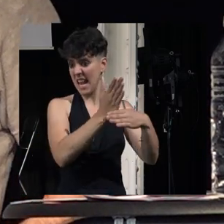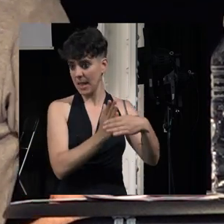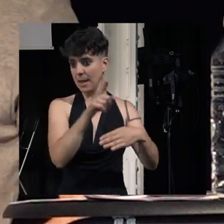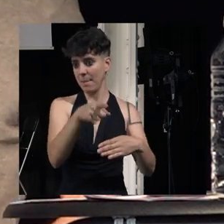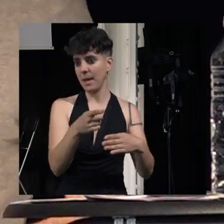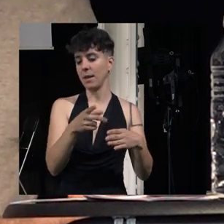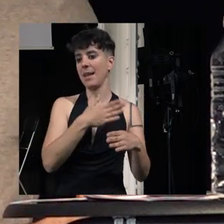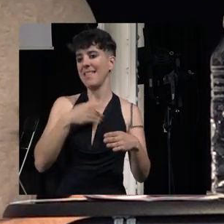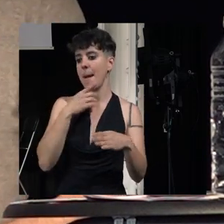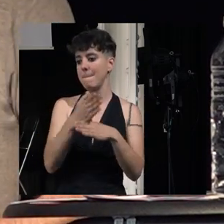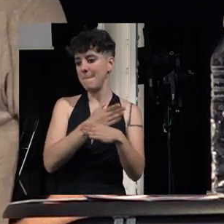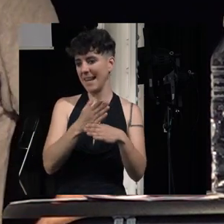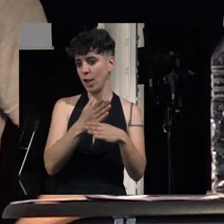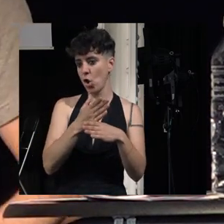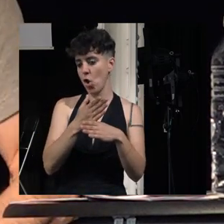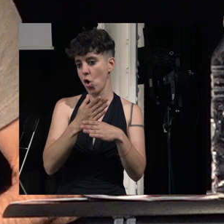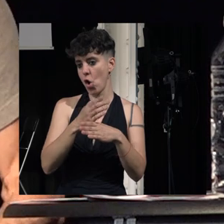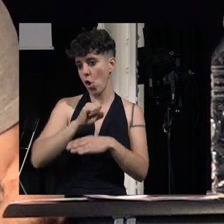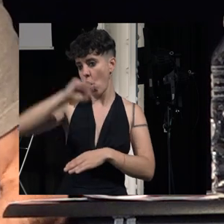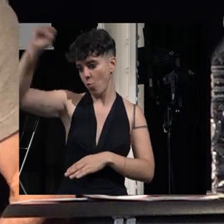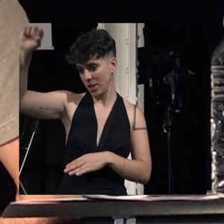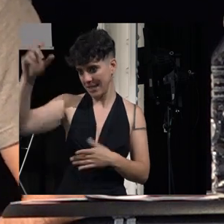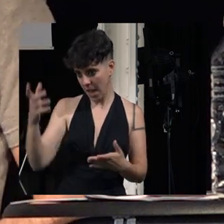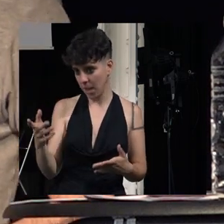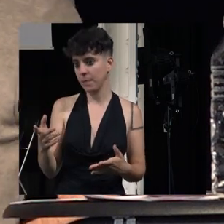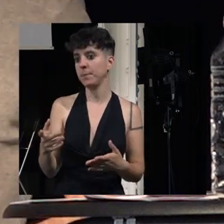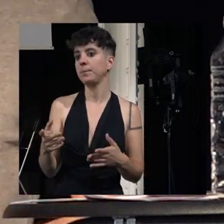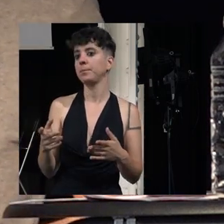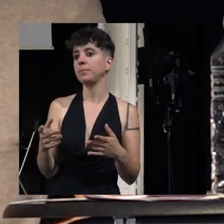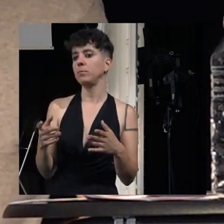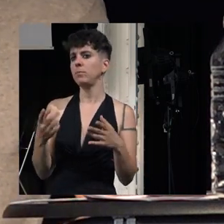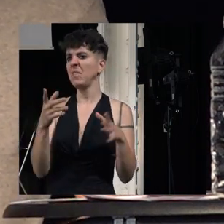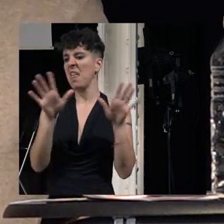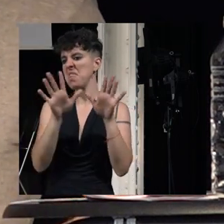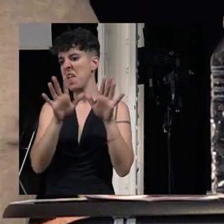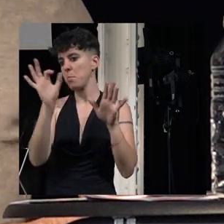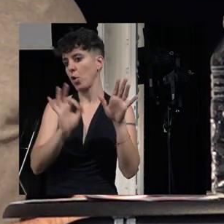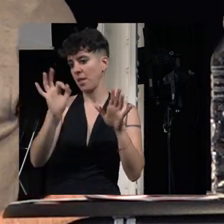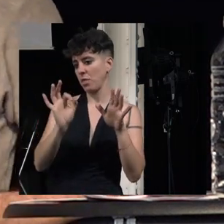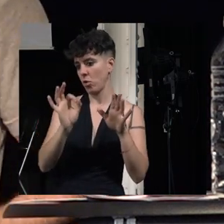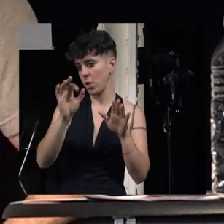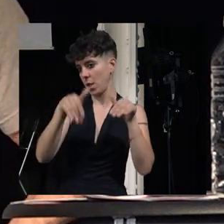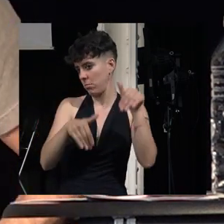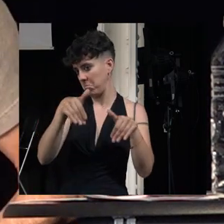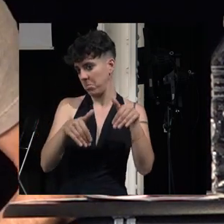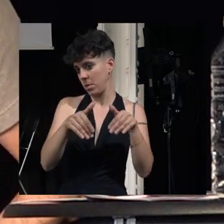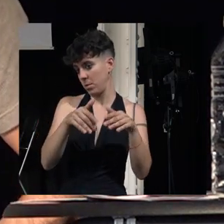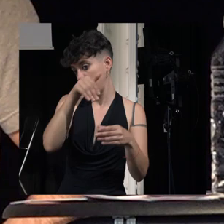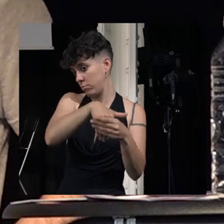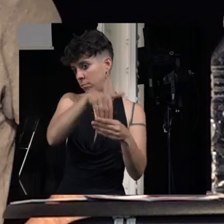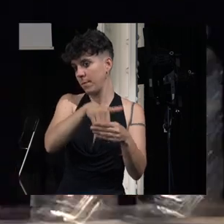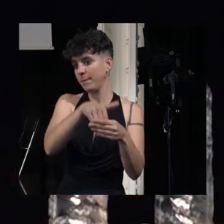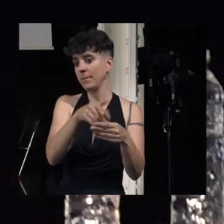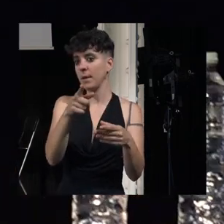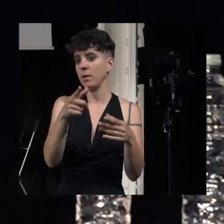Partido Comunista, que en Portugal tiene como un 10-12% de electorado, que es una organización muy estructurada